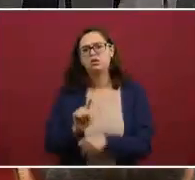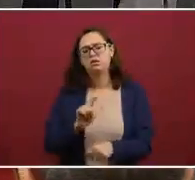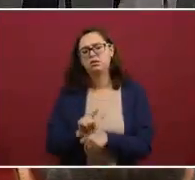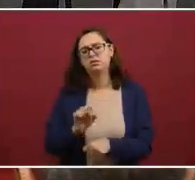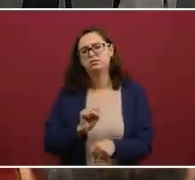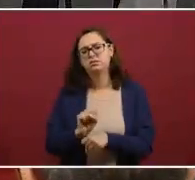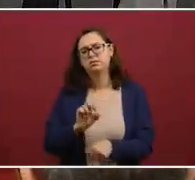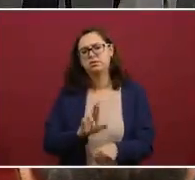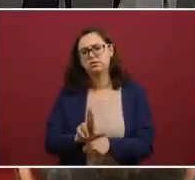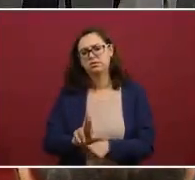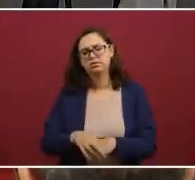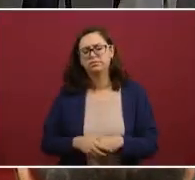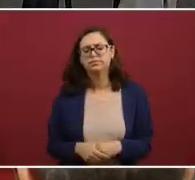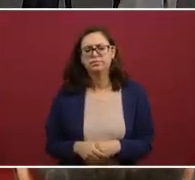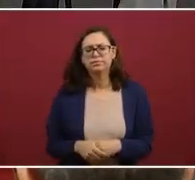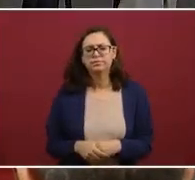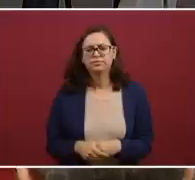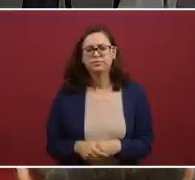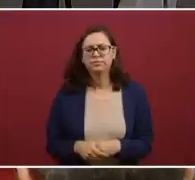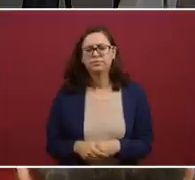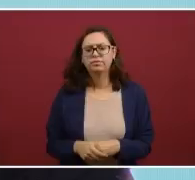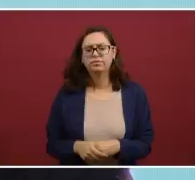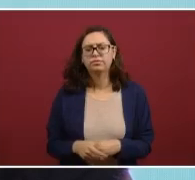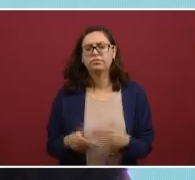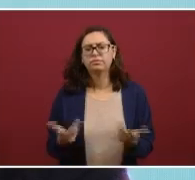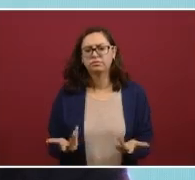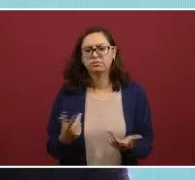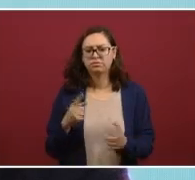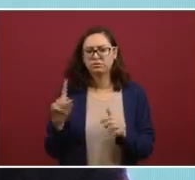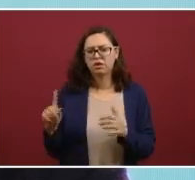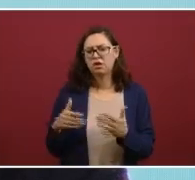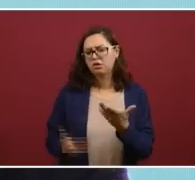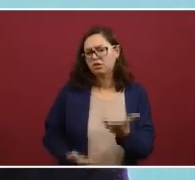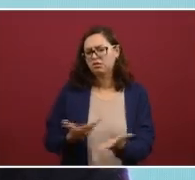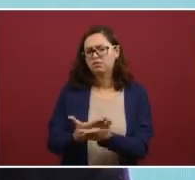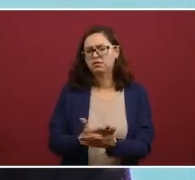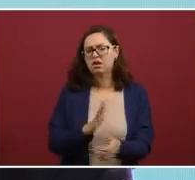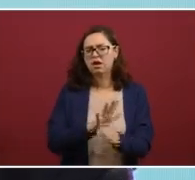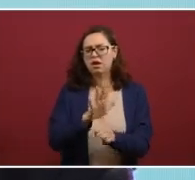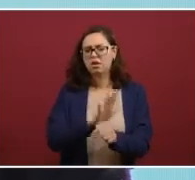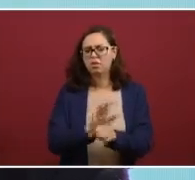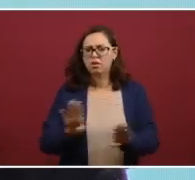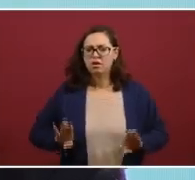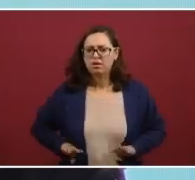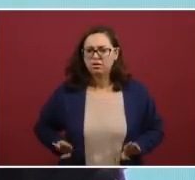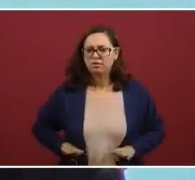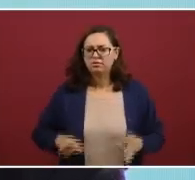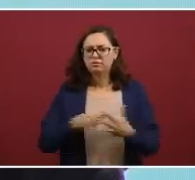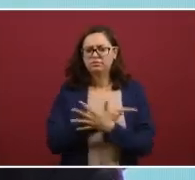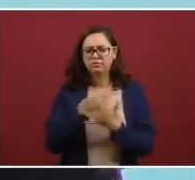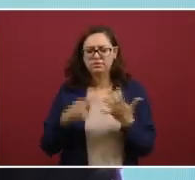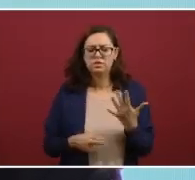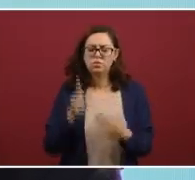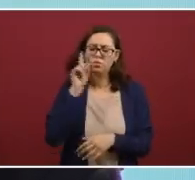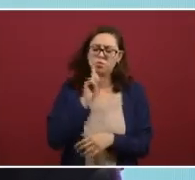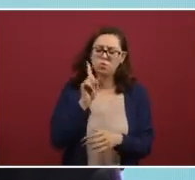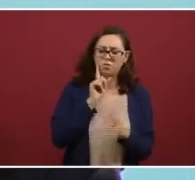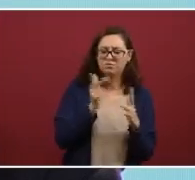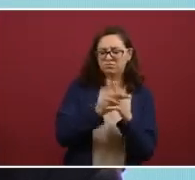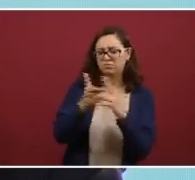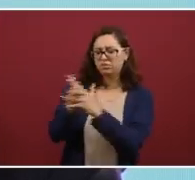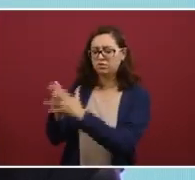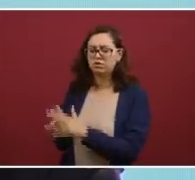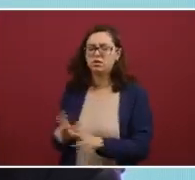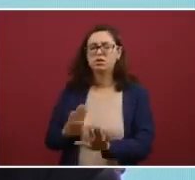Salvador. Las premisas de la iniciativa son contribuir a la prevención y erradicación del feminicidio y otras formas de